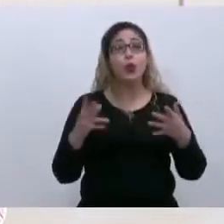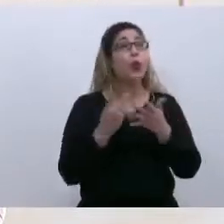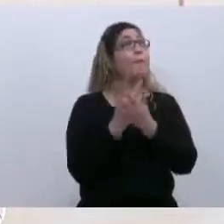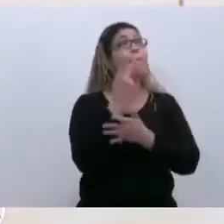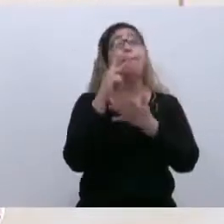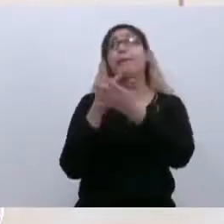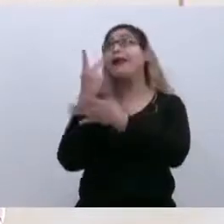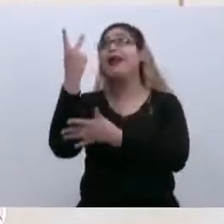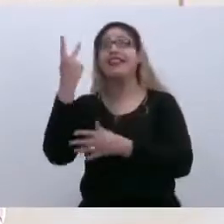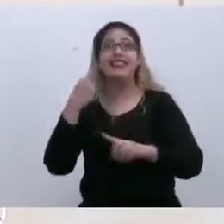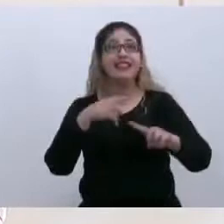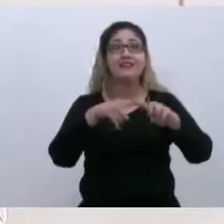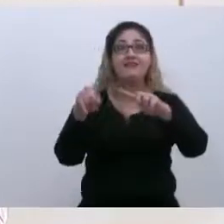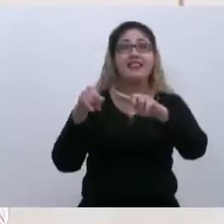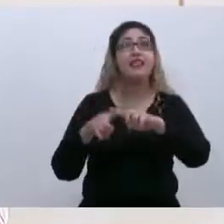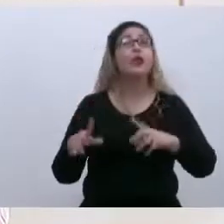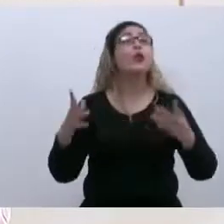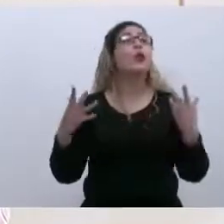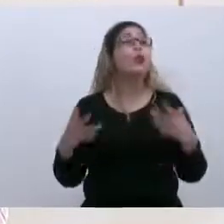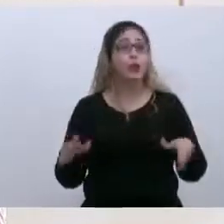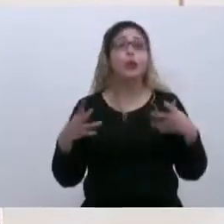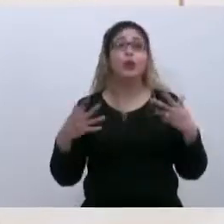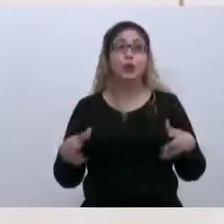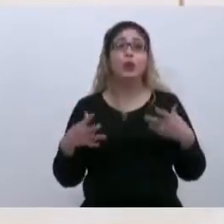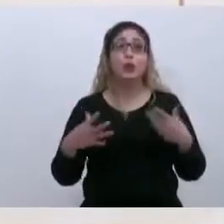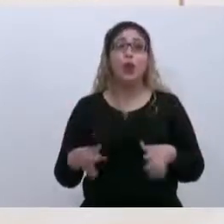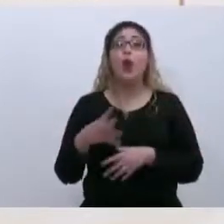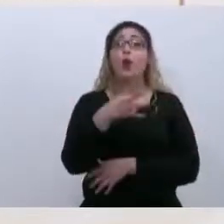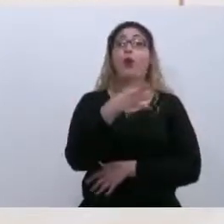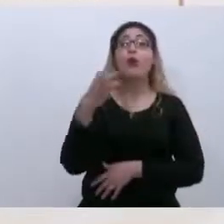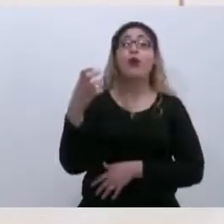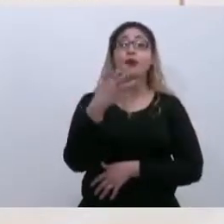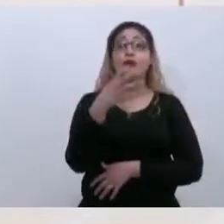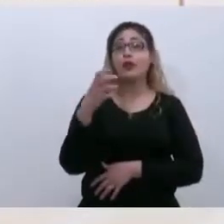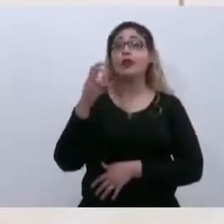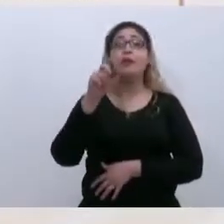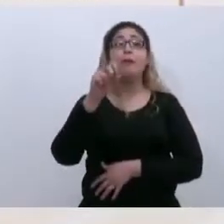Están trabajando 420.000 sembradores.